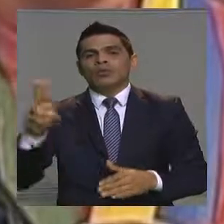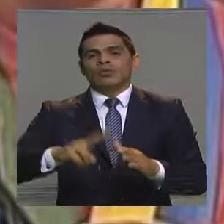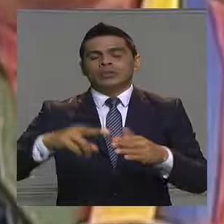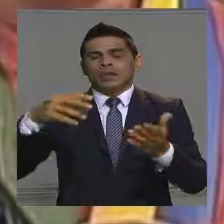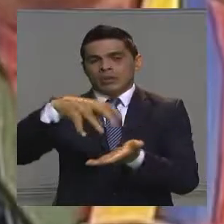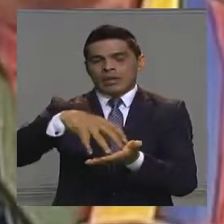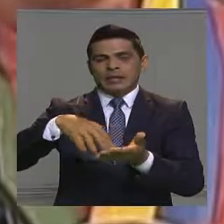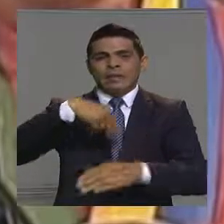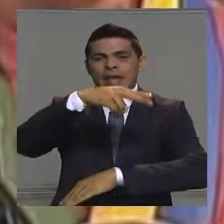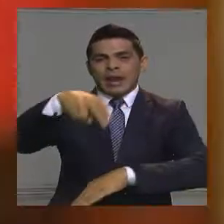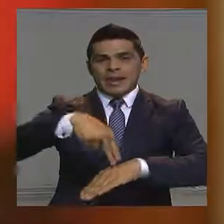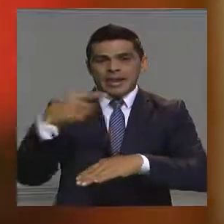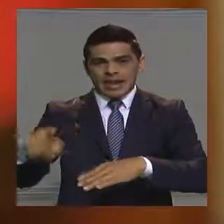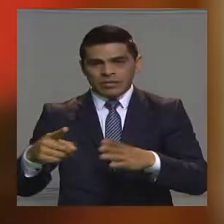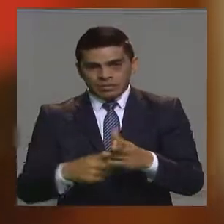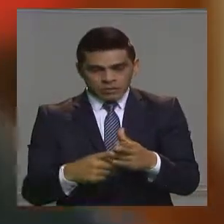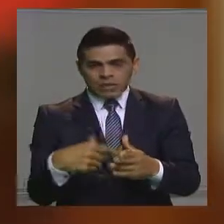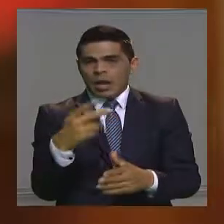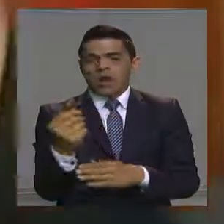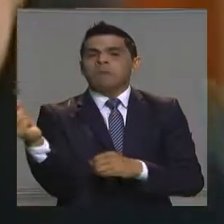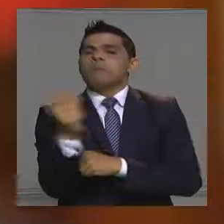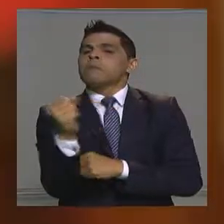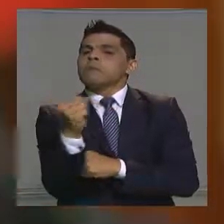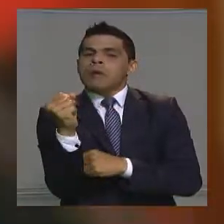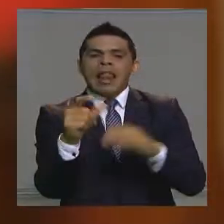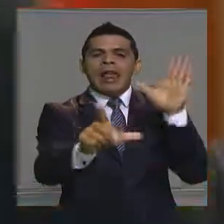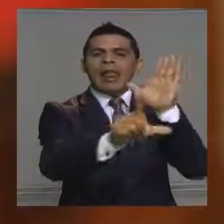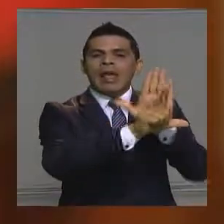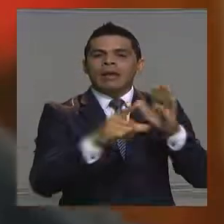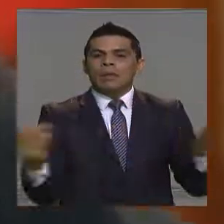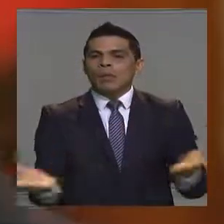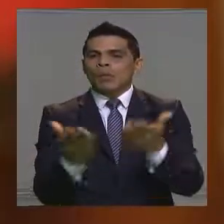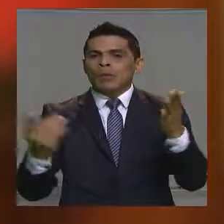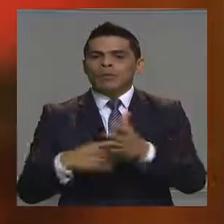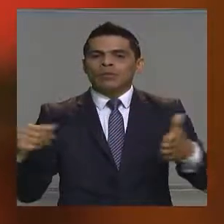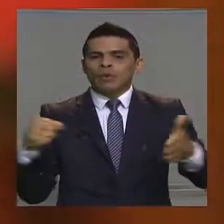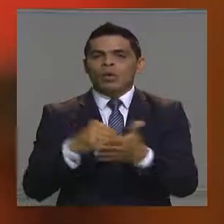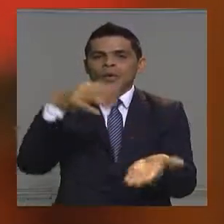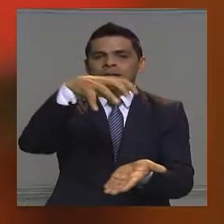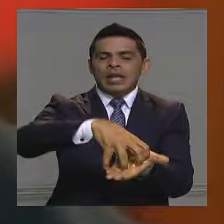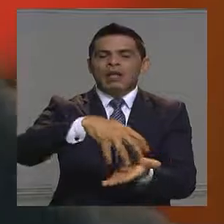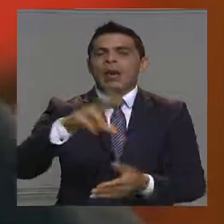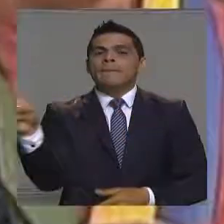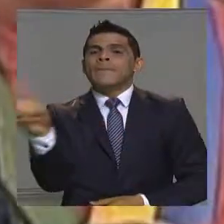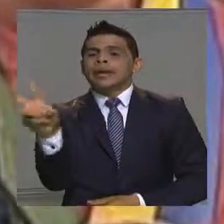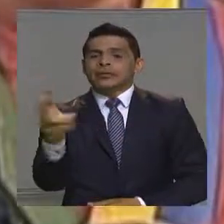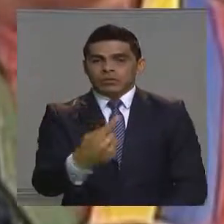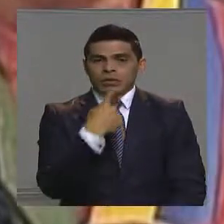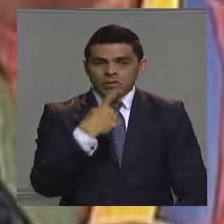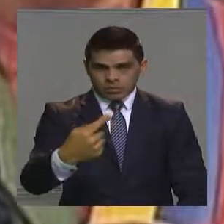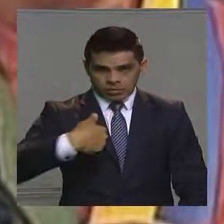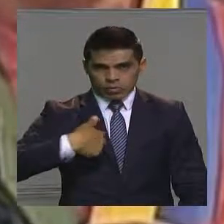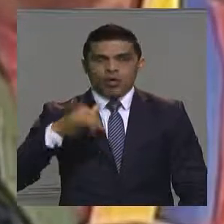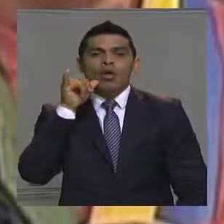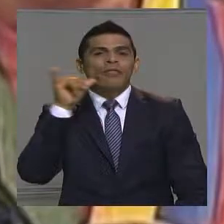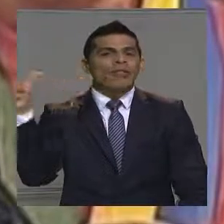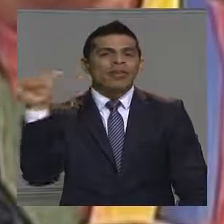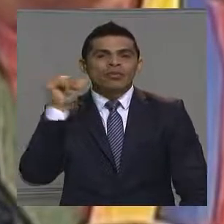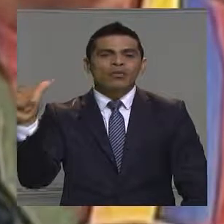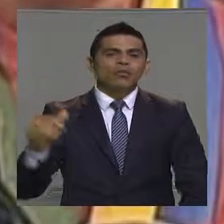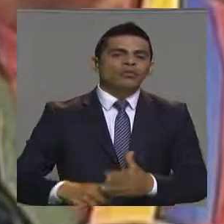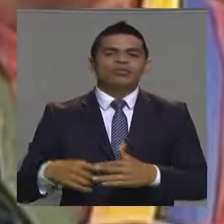Nacional en desacato a la ley para promover un golpe de Estado en Venezuela. Así lo denuncio. Es una